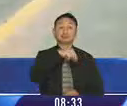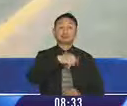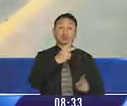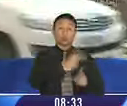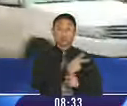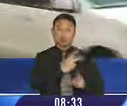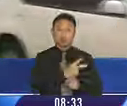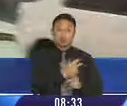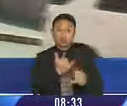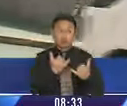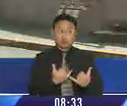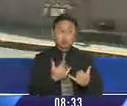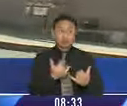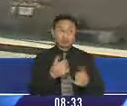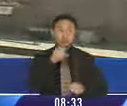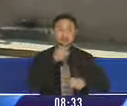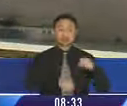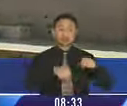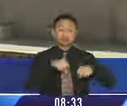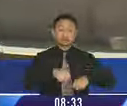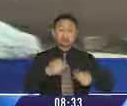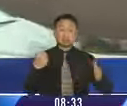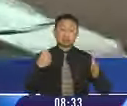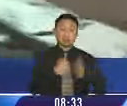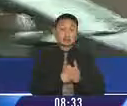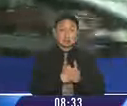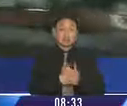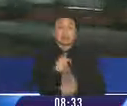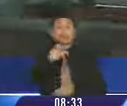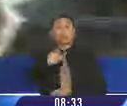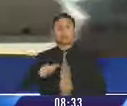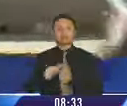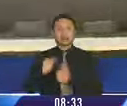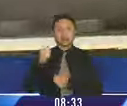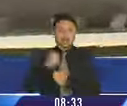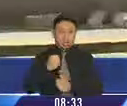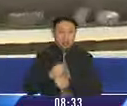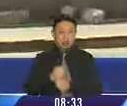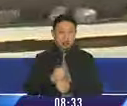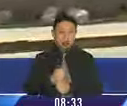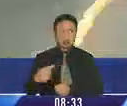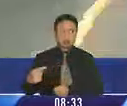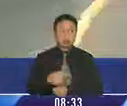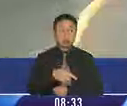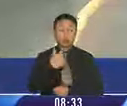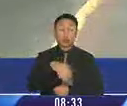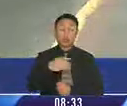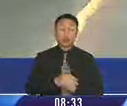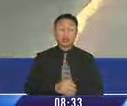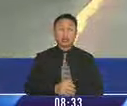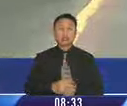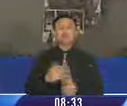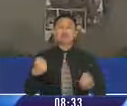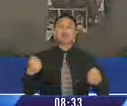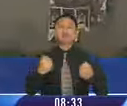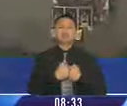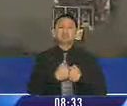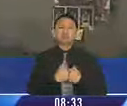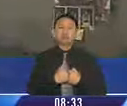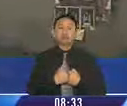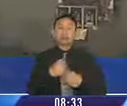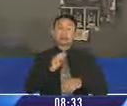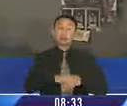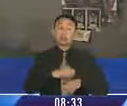se encuentran destruidas por el último choque. Quienes trabajan por la zona dicen que los accidentes tienen como factor común el exceso